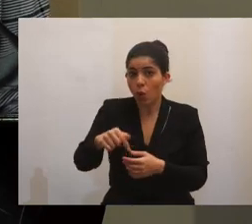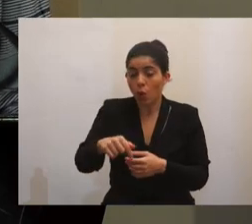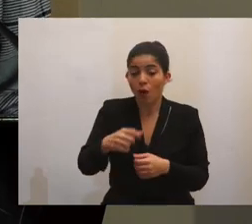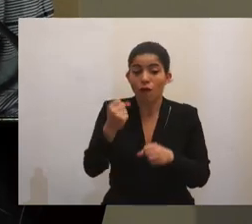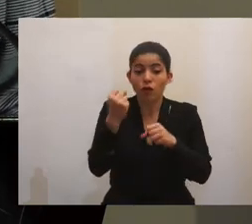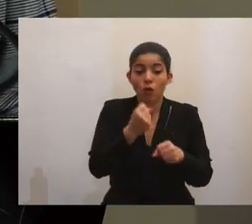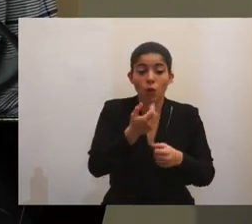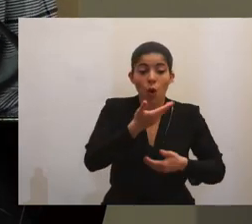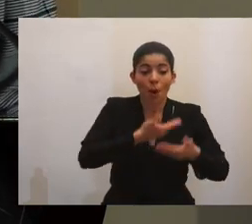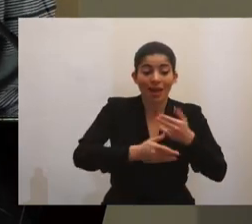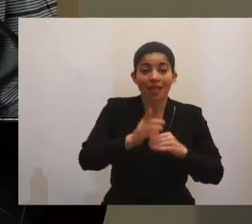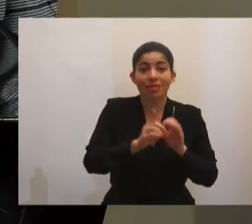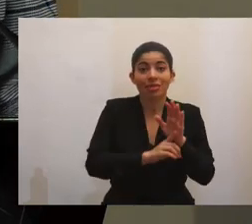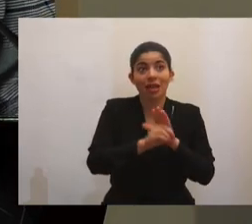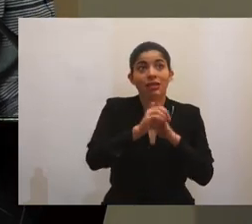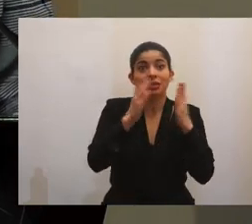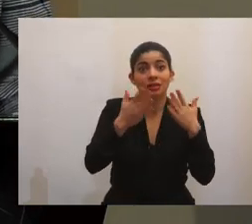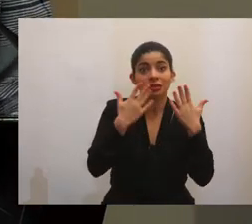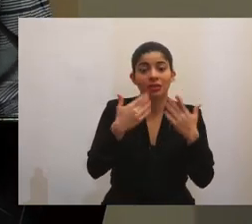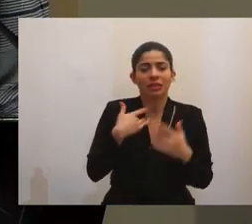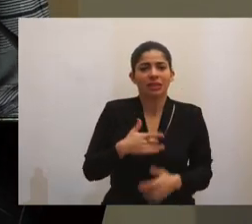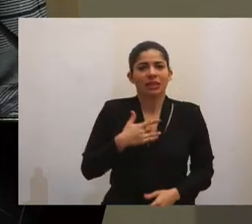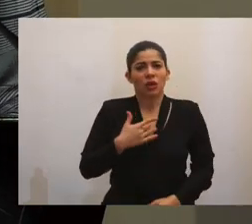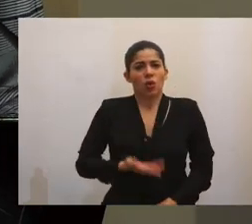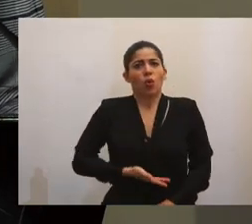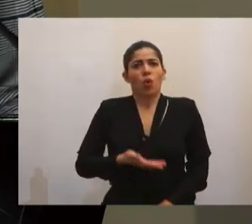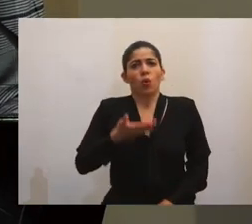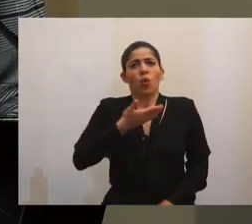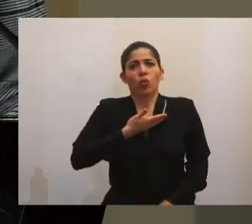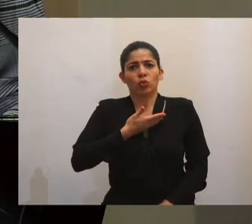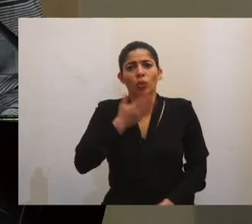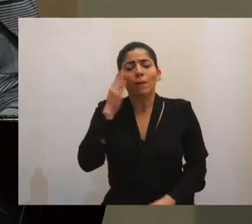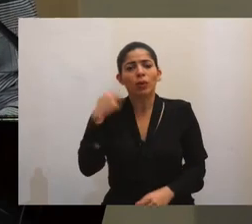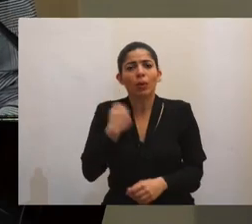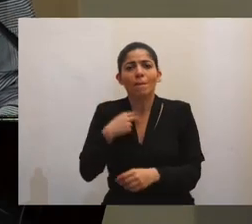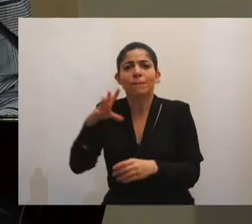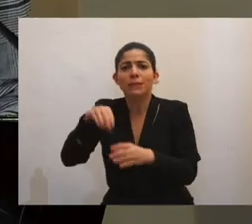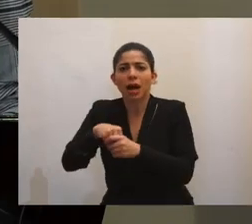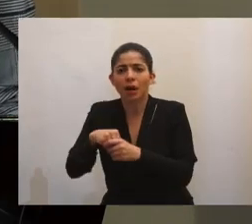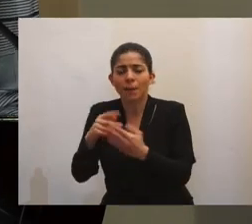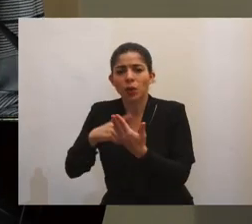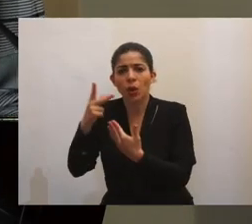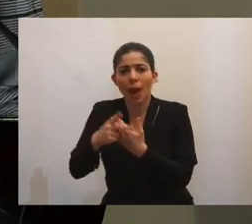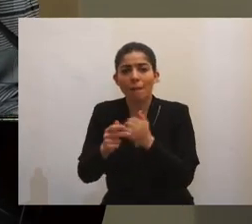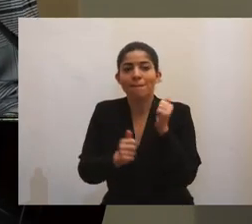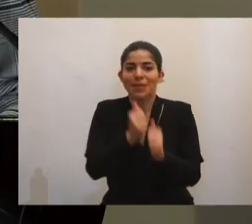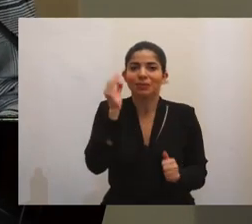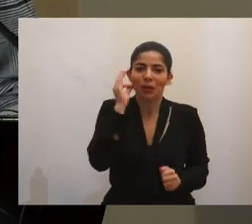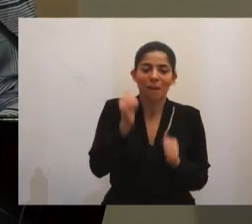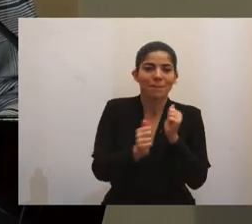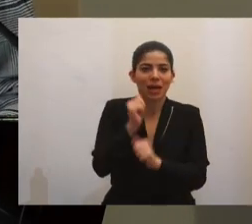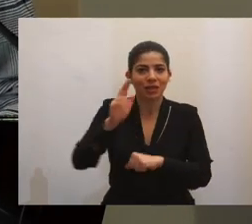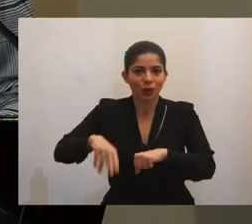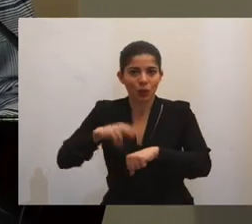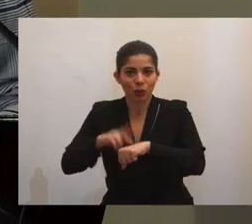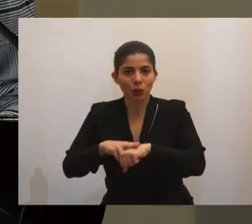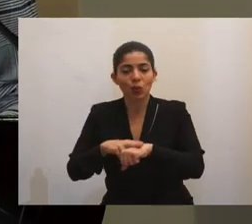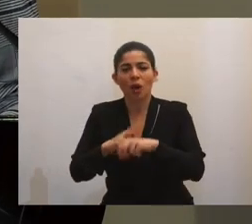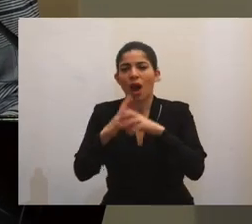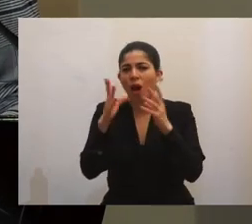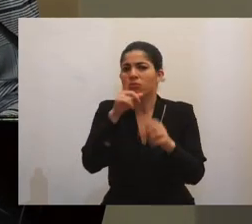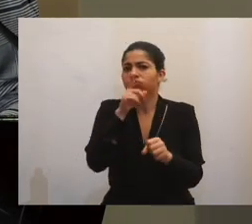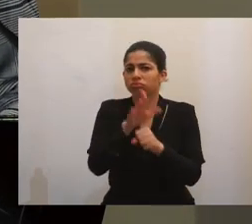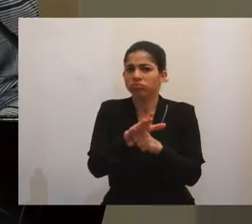Fundecooperación para el Desarrollo Sostenible, nos llenamos de orgullo de ser parte del programa Más Mujeres, Más Natura y con gran